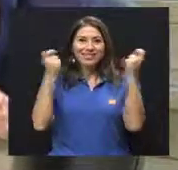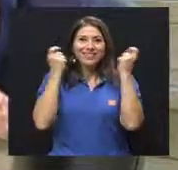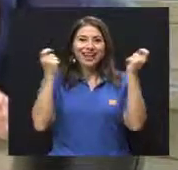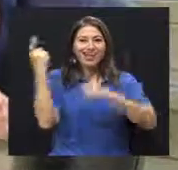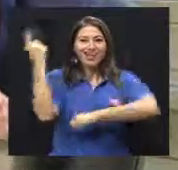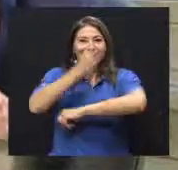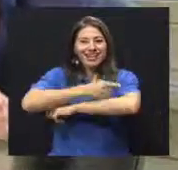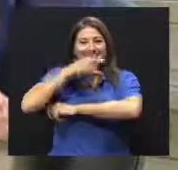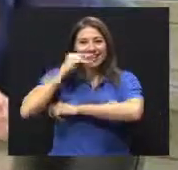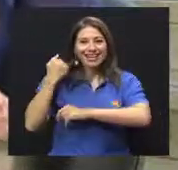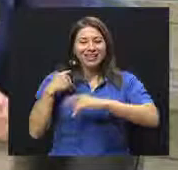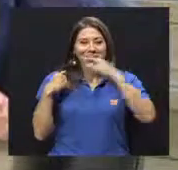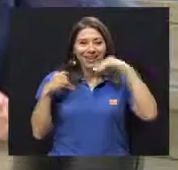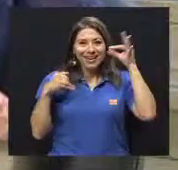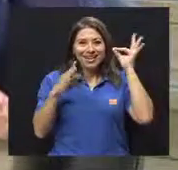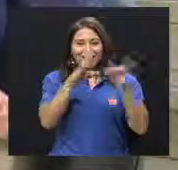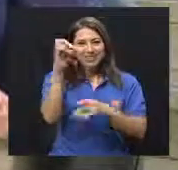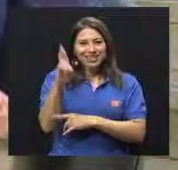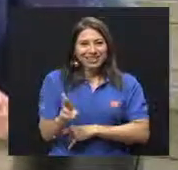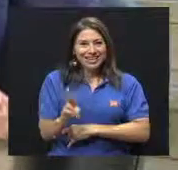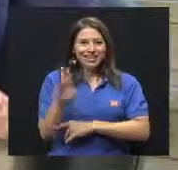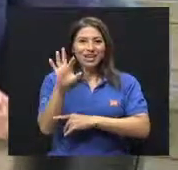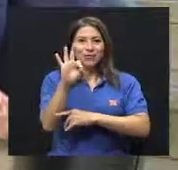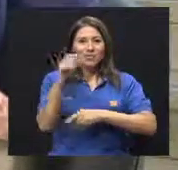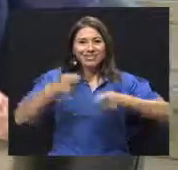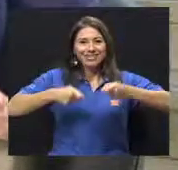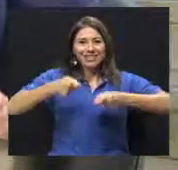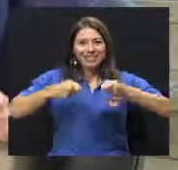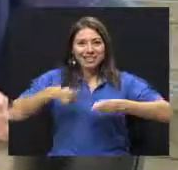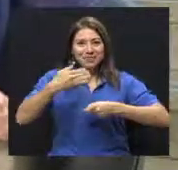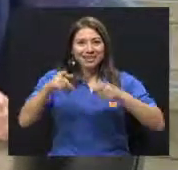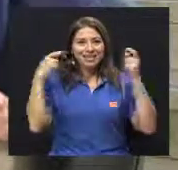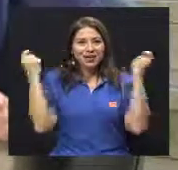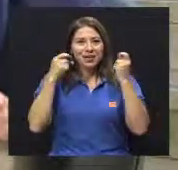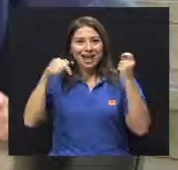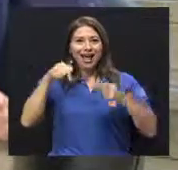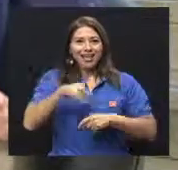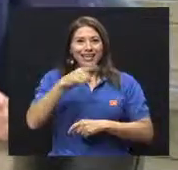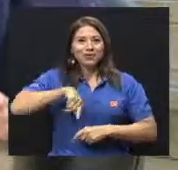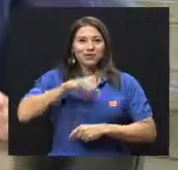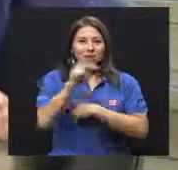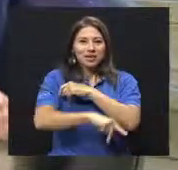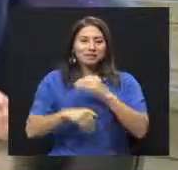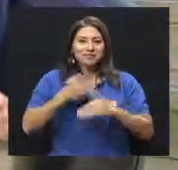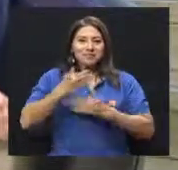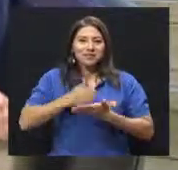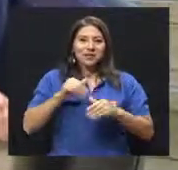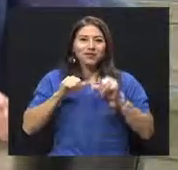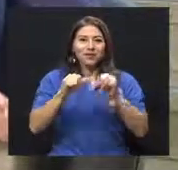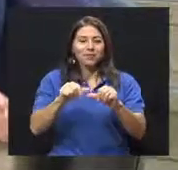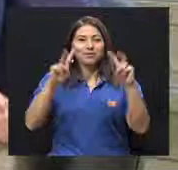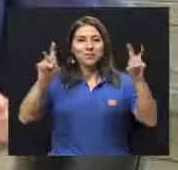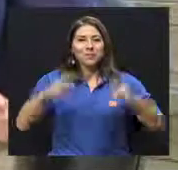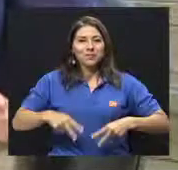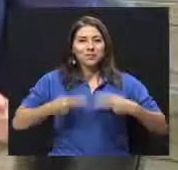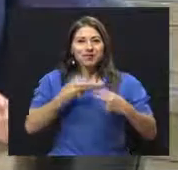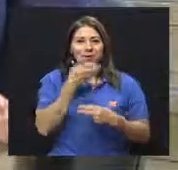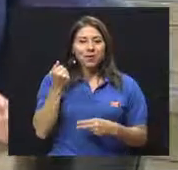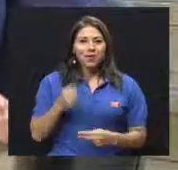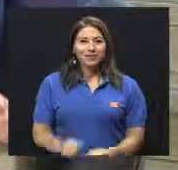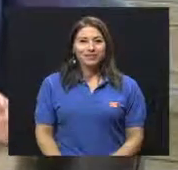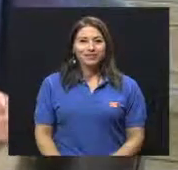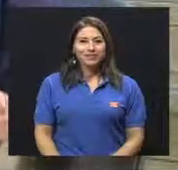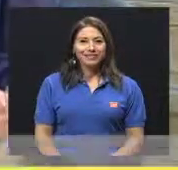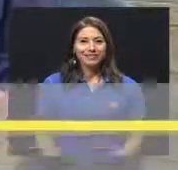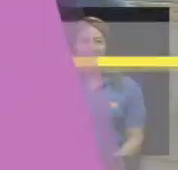celebración del Día del Niño y la Niña Costarricense, que, como les dije, es el 9 de septiembre que se conmemora aquí en nuestro país. Vamos a una pausa y ya regresamos con más de Vivir